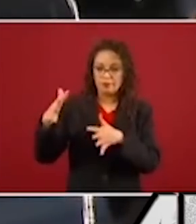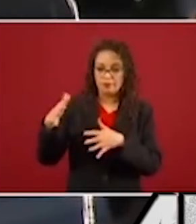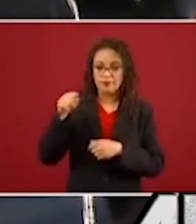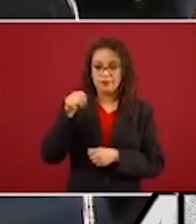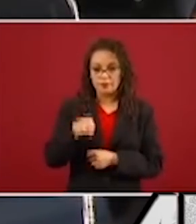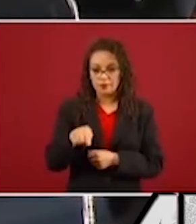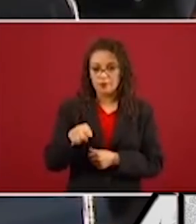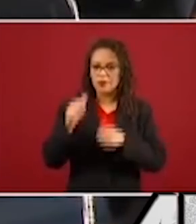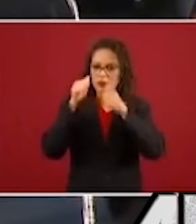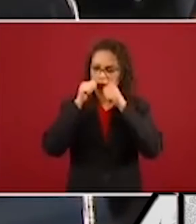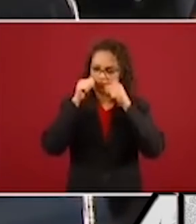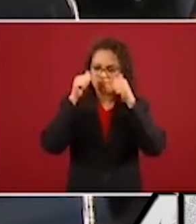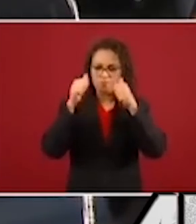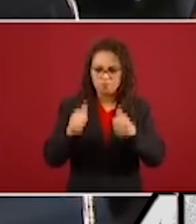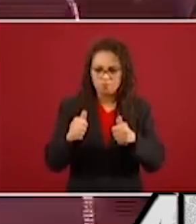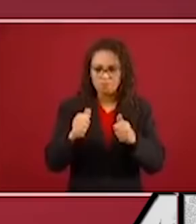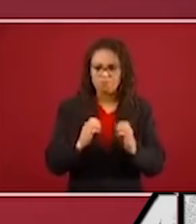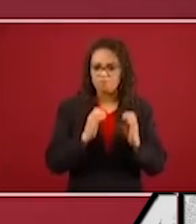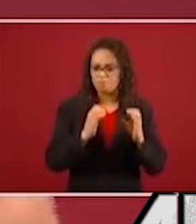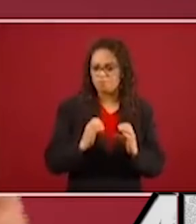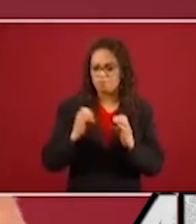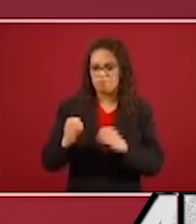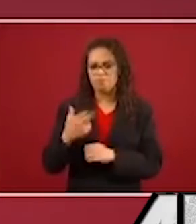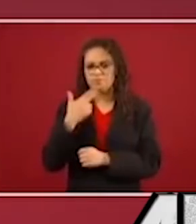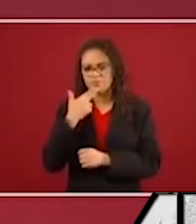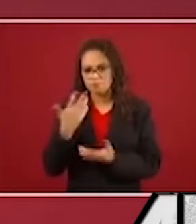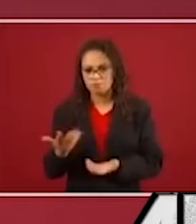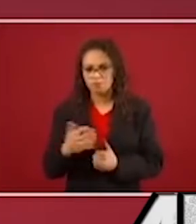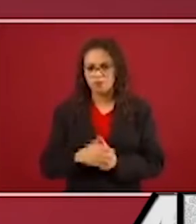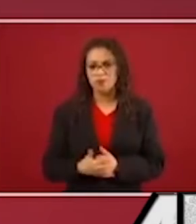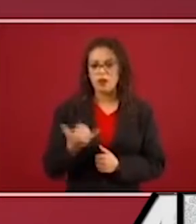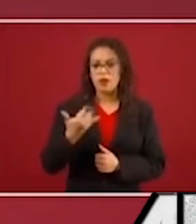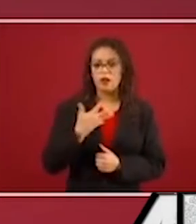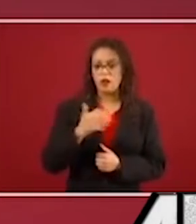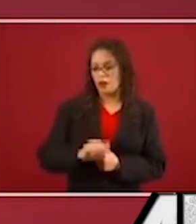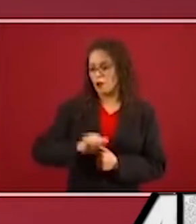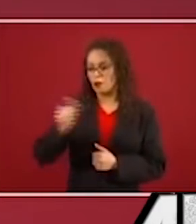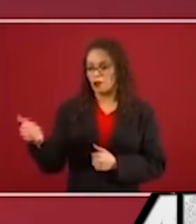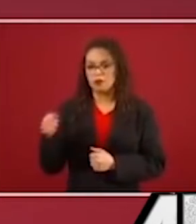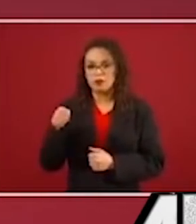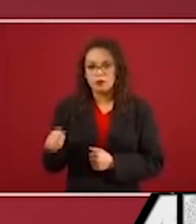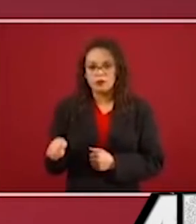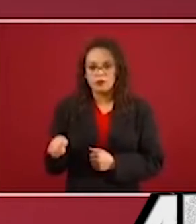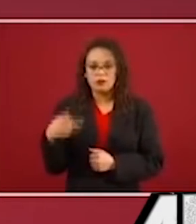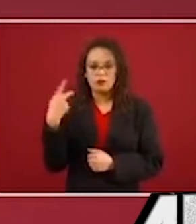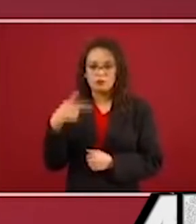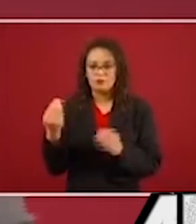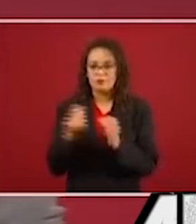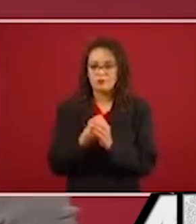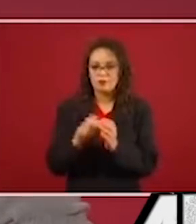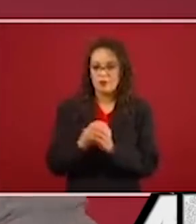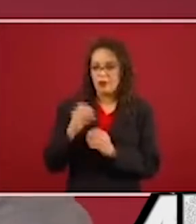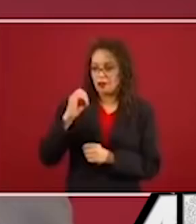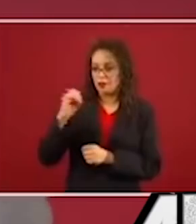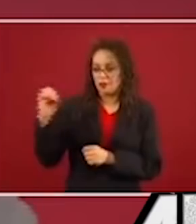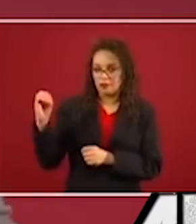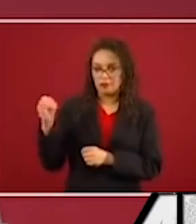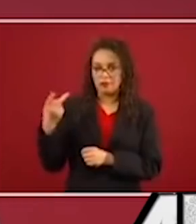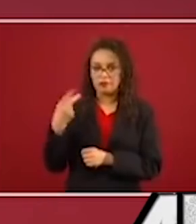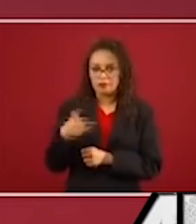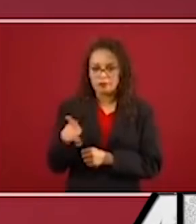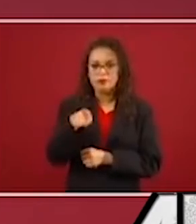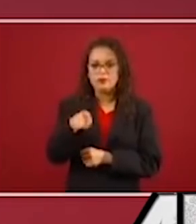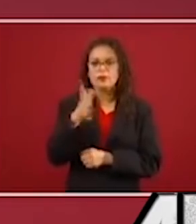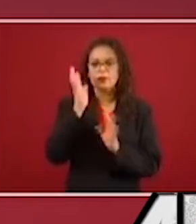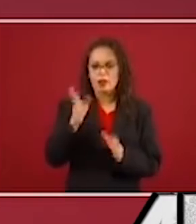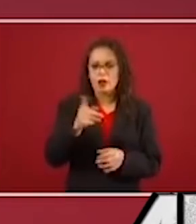los cuidados, y luego hubo otros dos casos cero, como le llaman los epidemiólogos, que se han investigado. Pero esto no es nuevo, o sea, esto